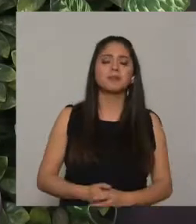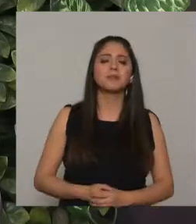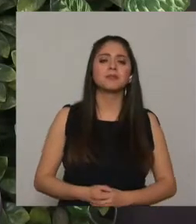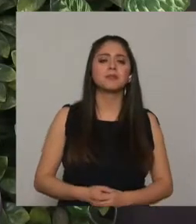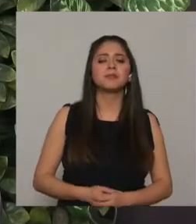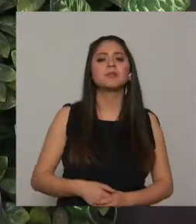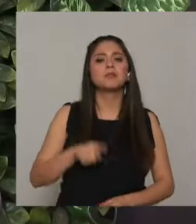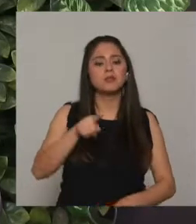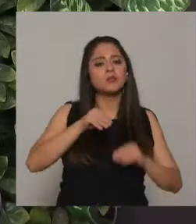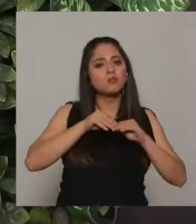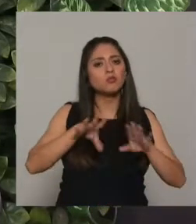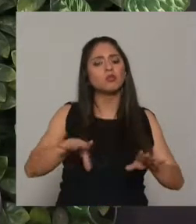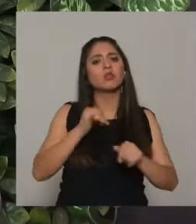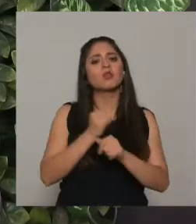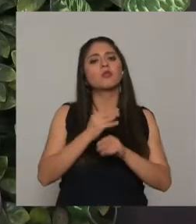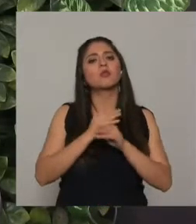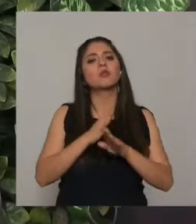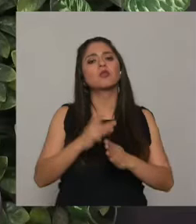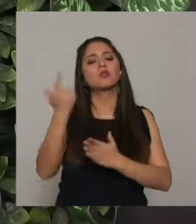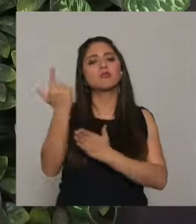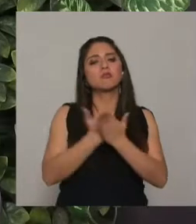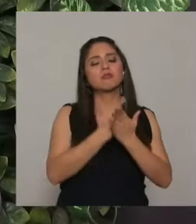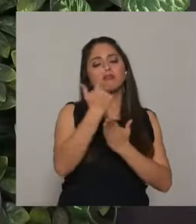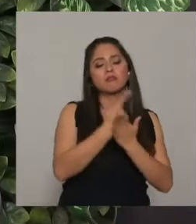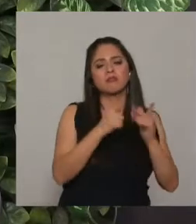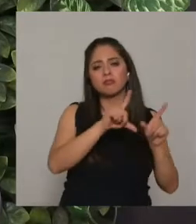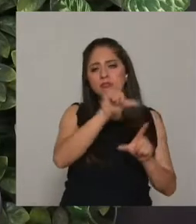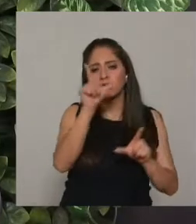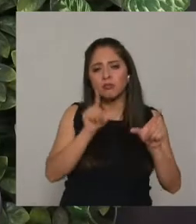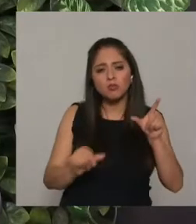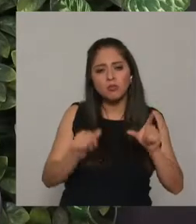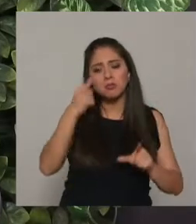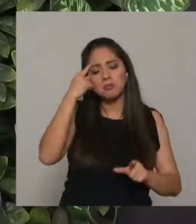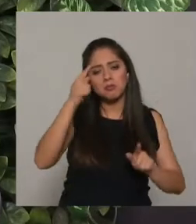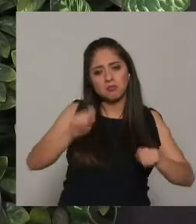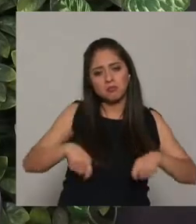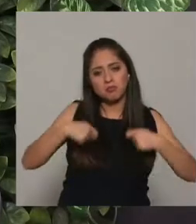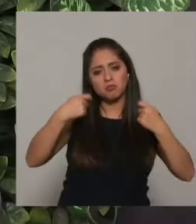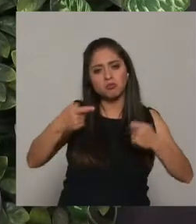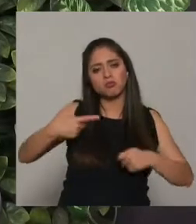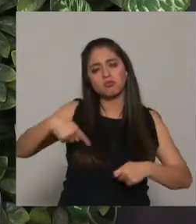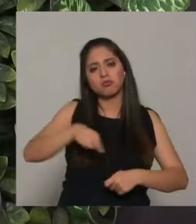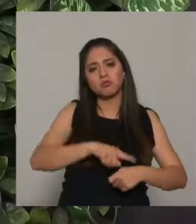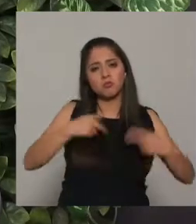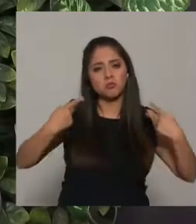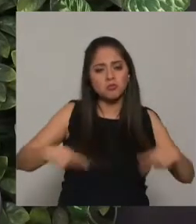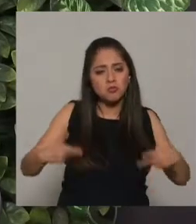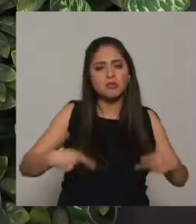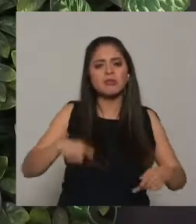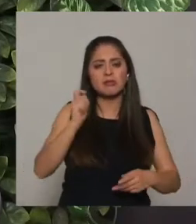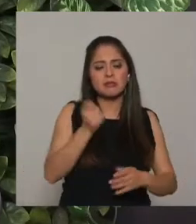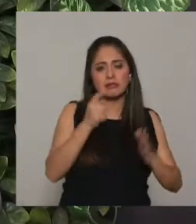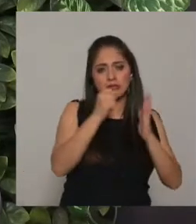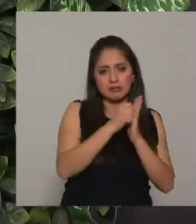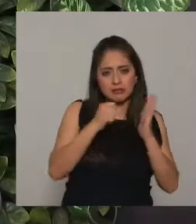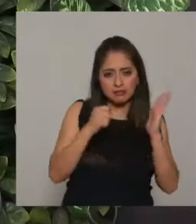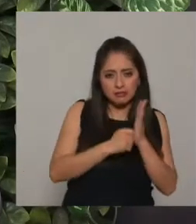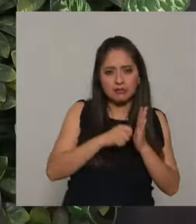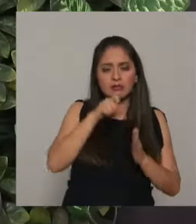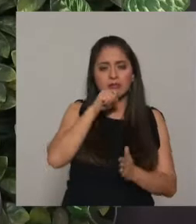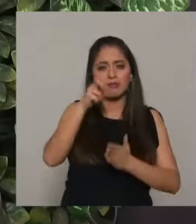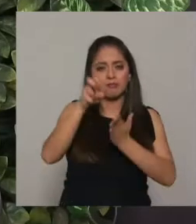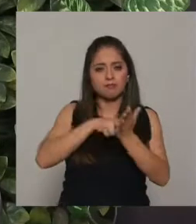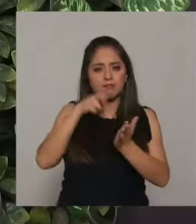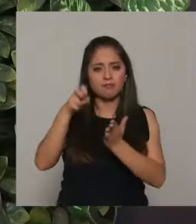aporta información para estos registros nacionales, con el objeto de dar certeza a los ciudadanos, ¿no? Tanto en testamentos como en